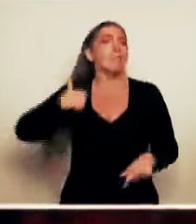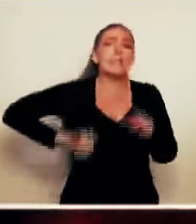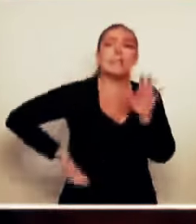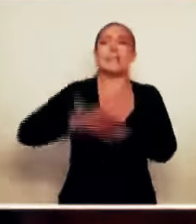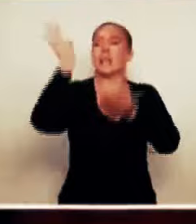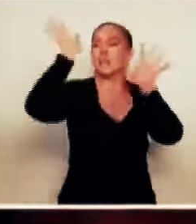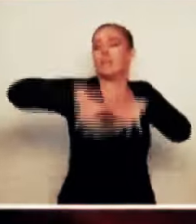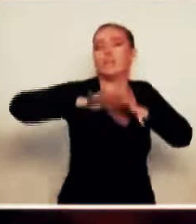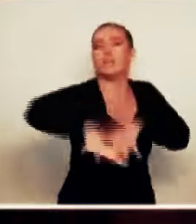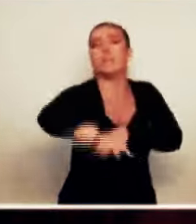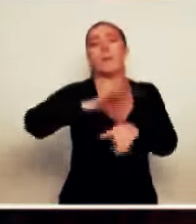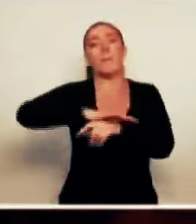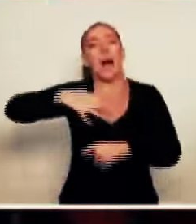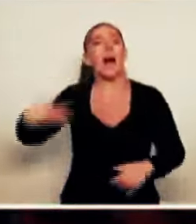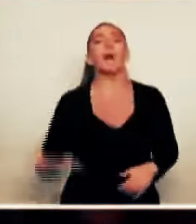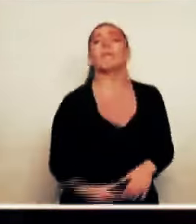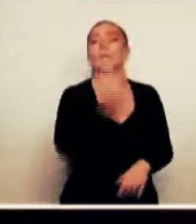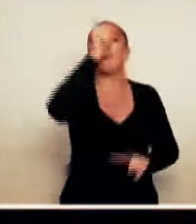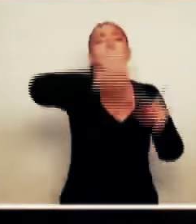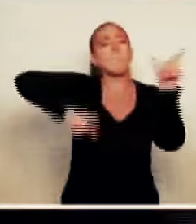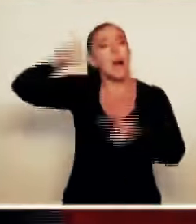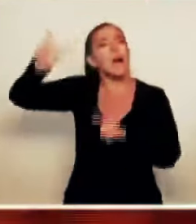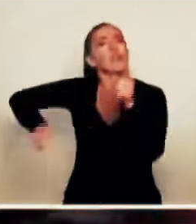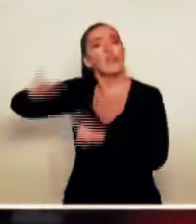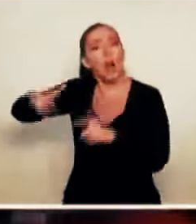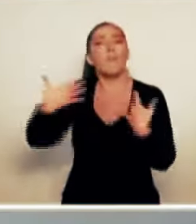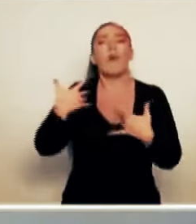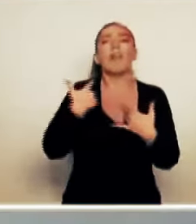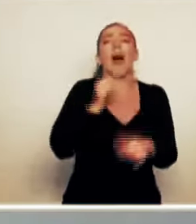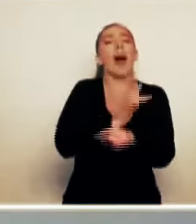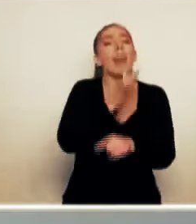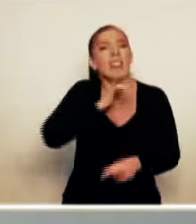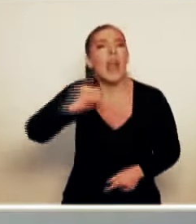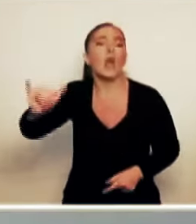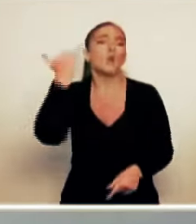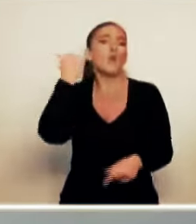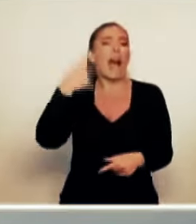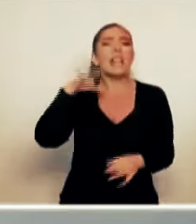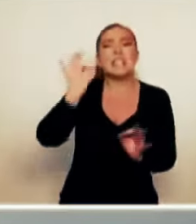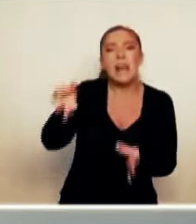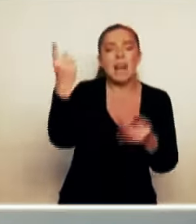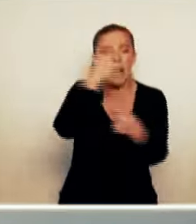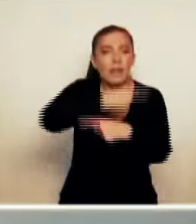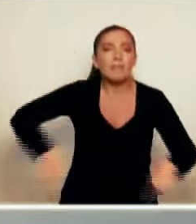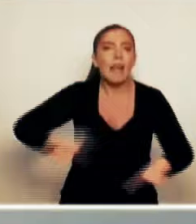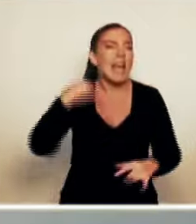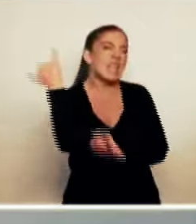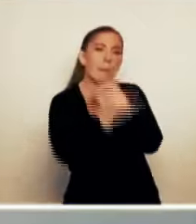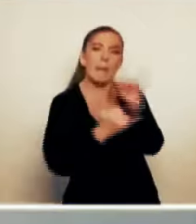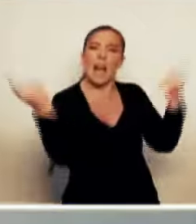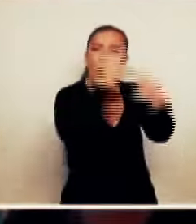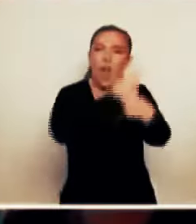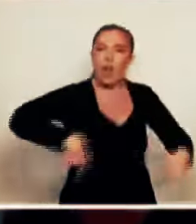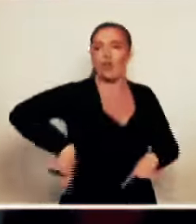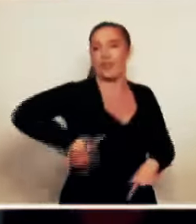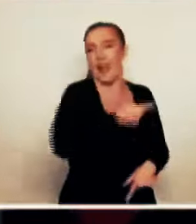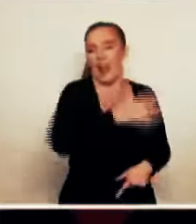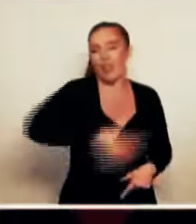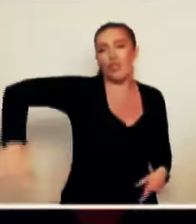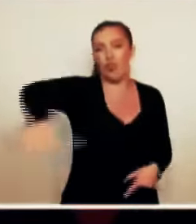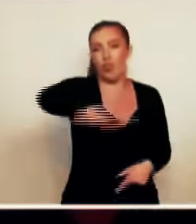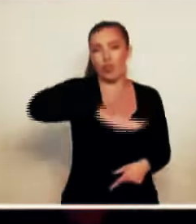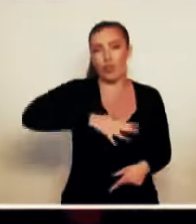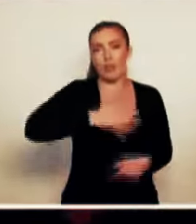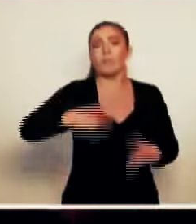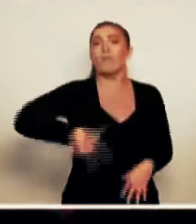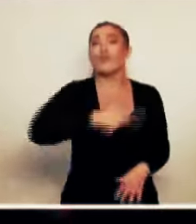calle para lograr que la gente pueda vivir y denunciar todo esto, explicarle todo esto a la sociedad,